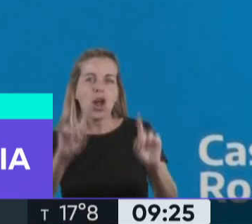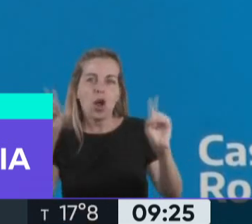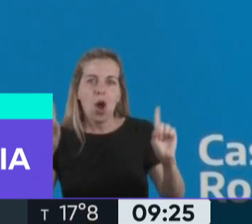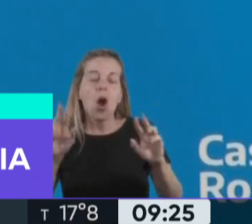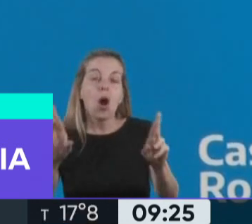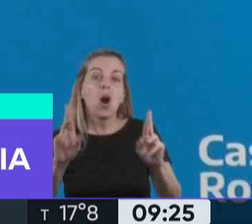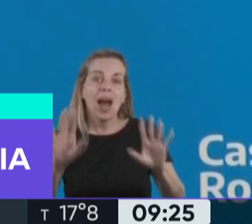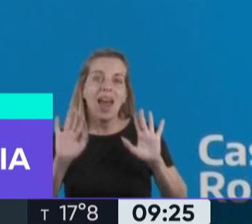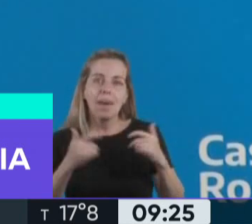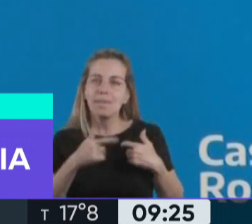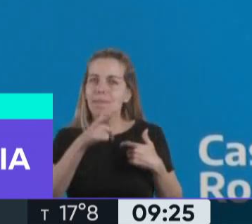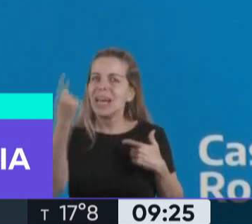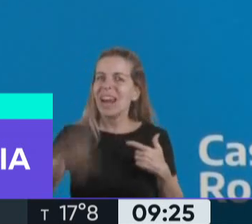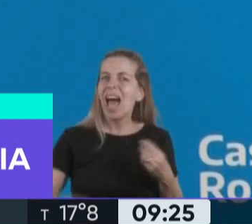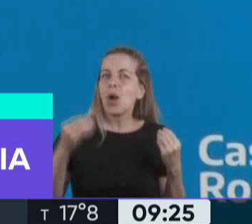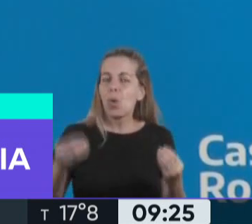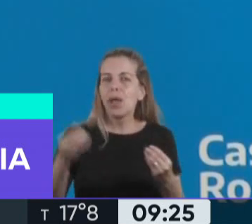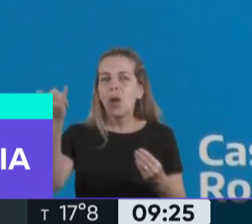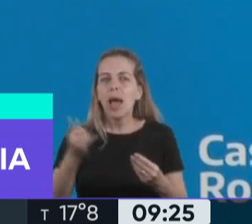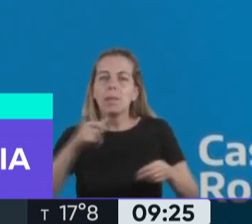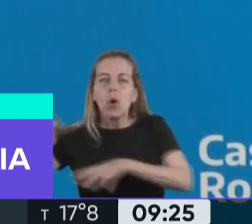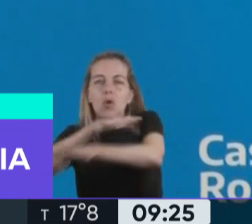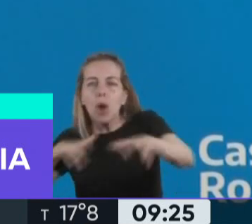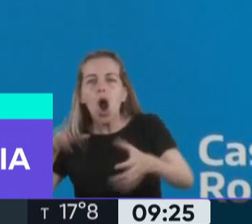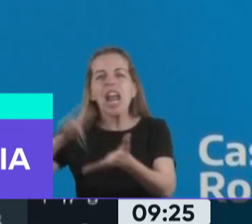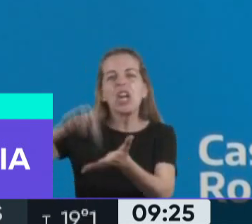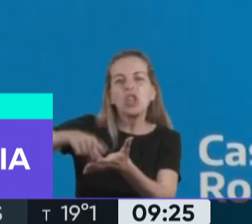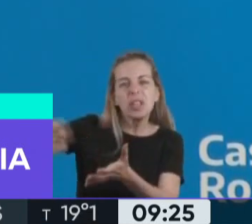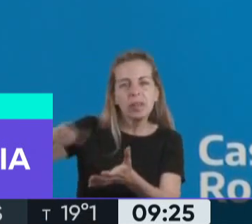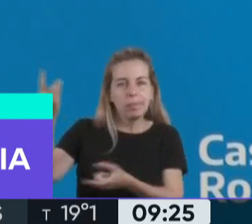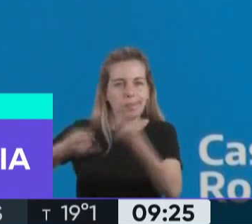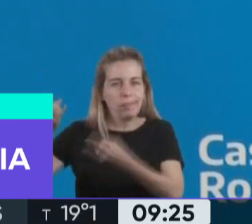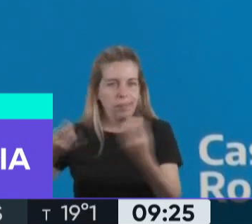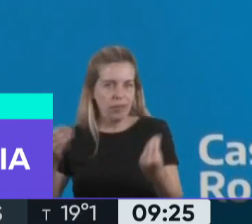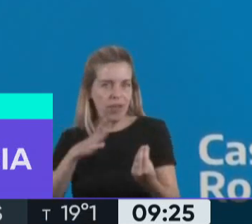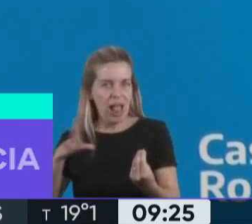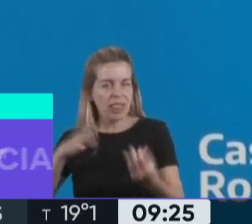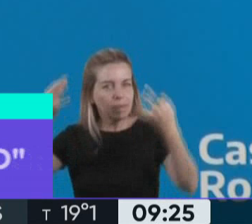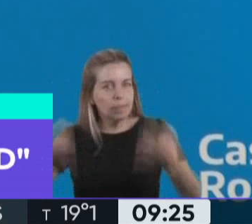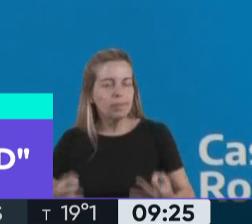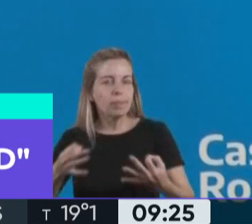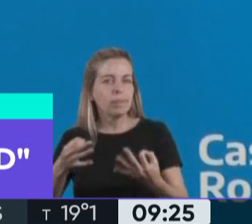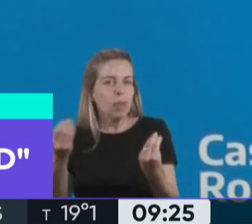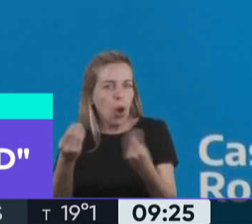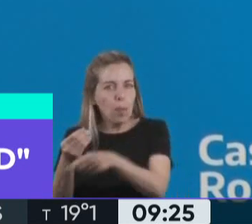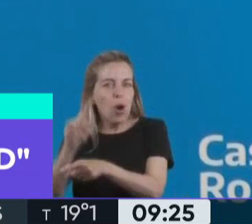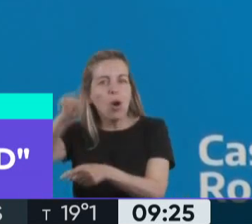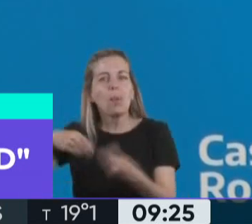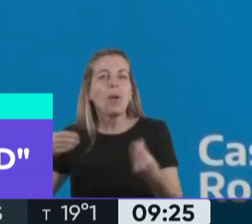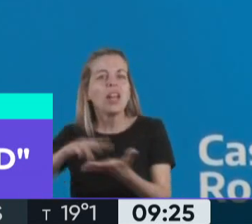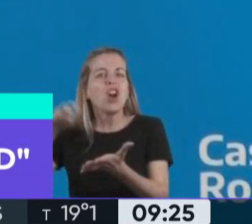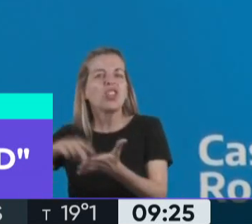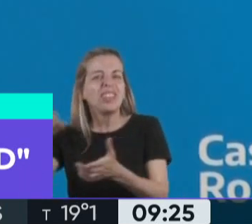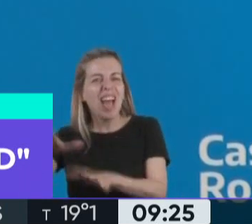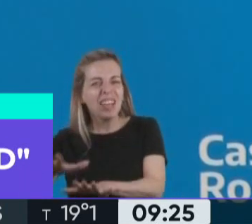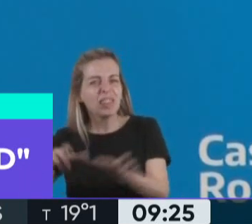atención cuando hay pronósticos que no están basados en los datos reales y me pregunto en qué están basados, en qué expectativas, en qué deseos, porque la